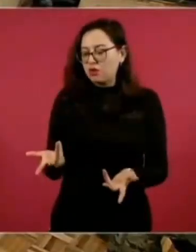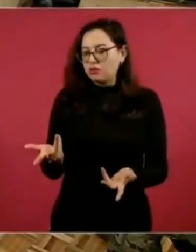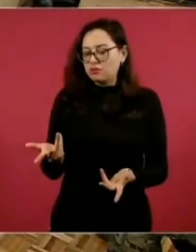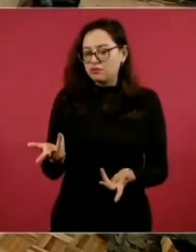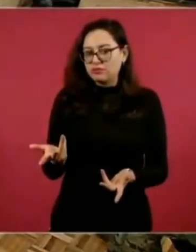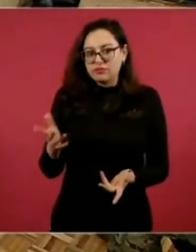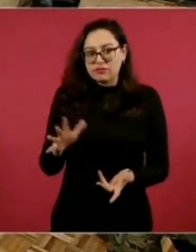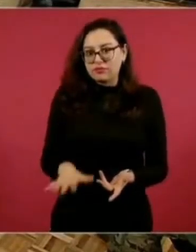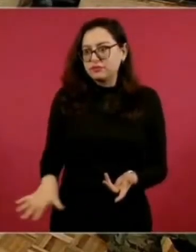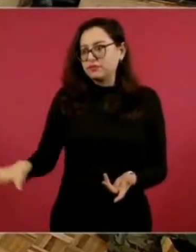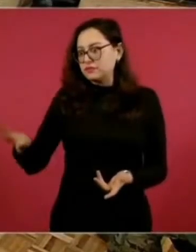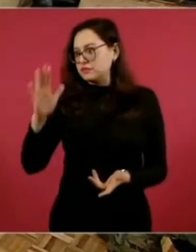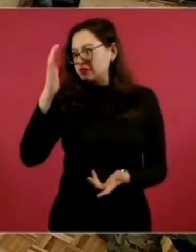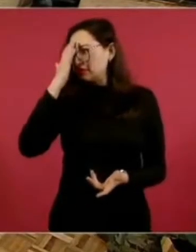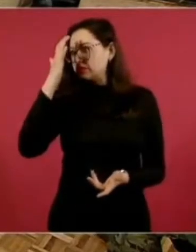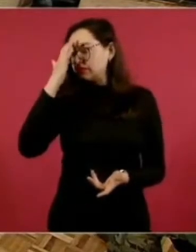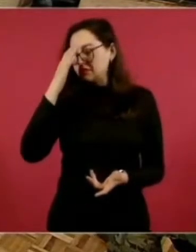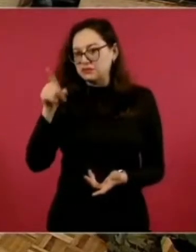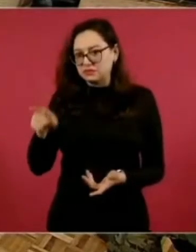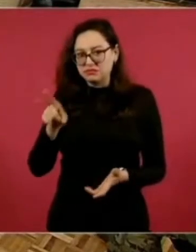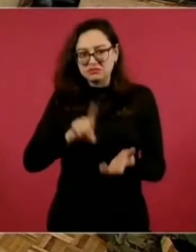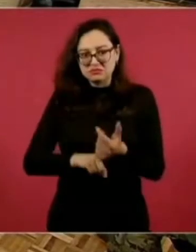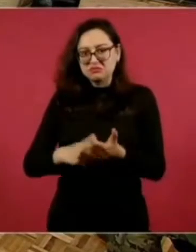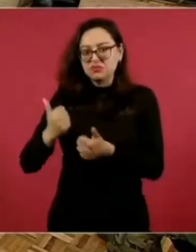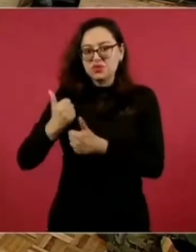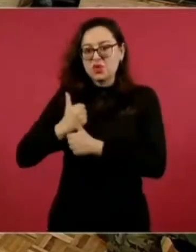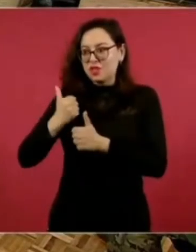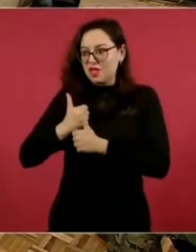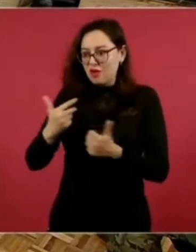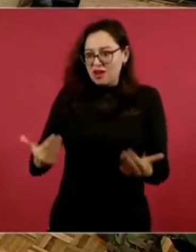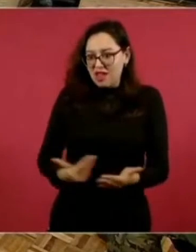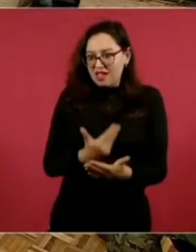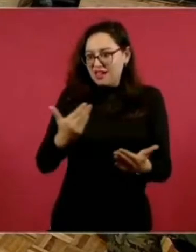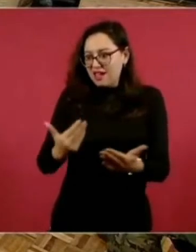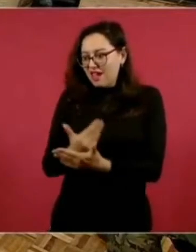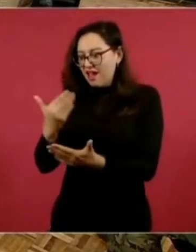conozco todas las comunidades de Guerrero y de Oaxaca